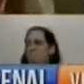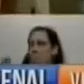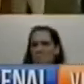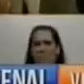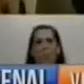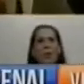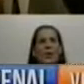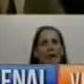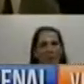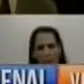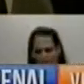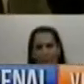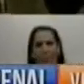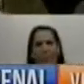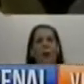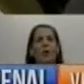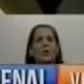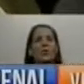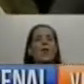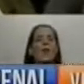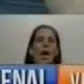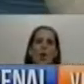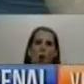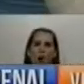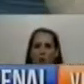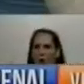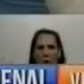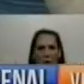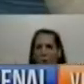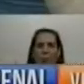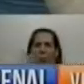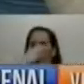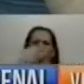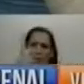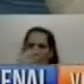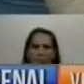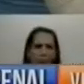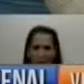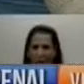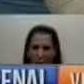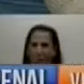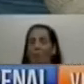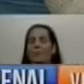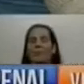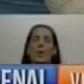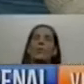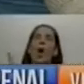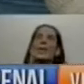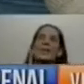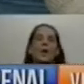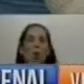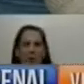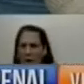de un sistema que es una vieja deuda que hay en el procedimiento federal, una deuda que hay desde el siglo XIX, porque el procedimiento